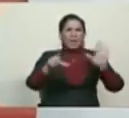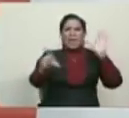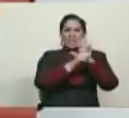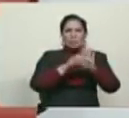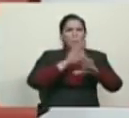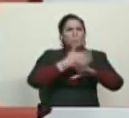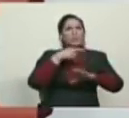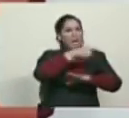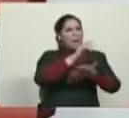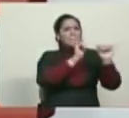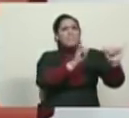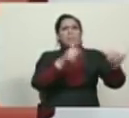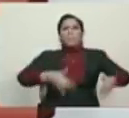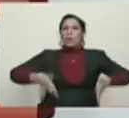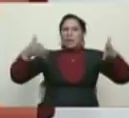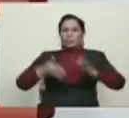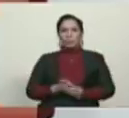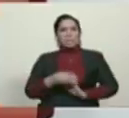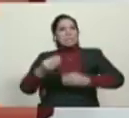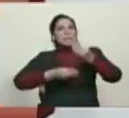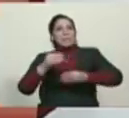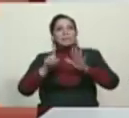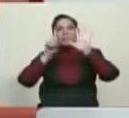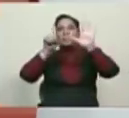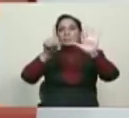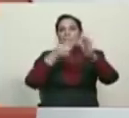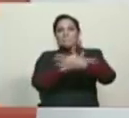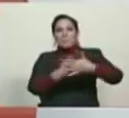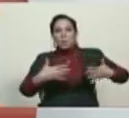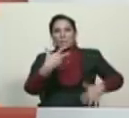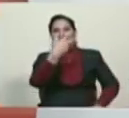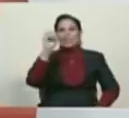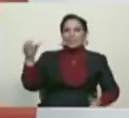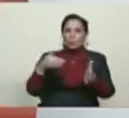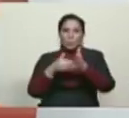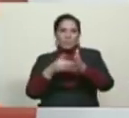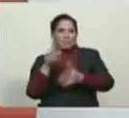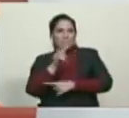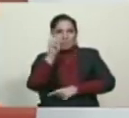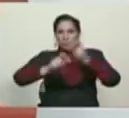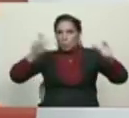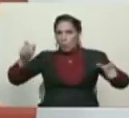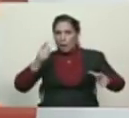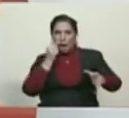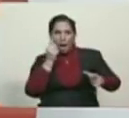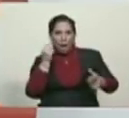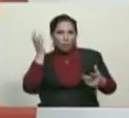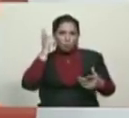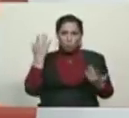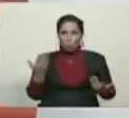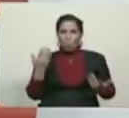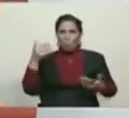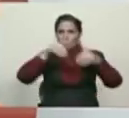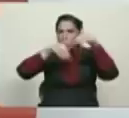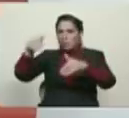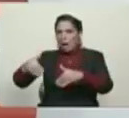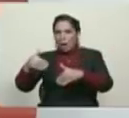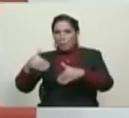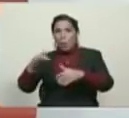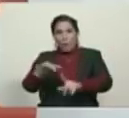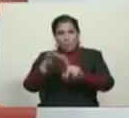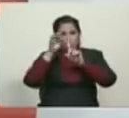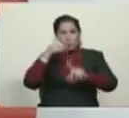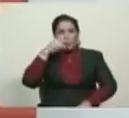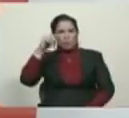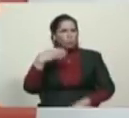van a hacer con los más de 6.300.000 venezolanos y venezolanas que votamos por Nicolás Maduro?